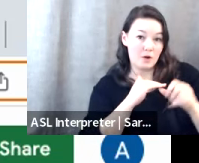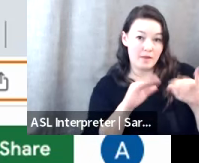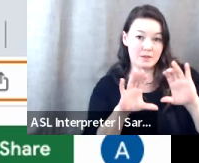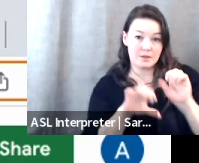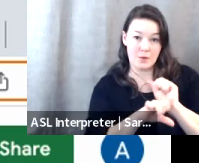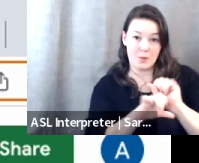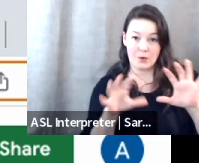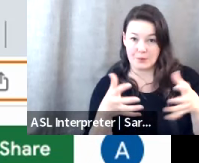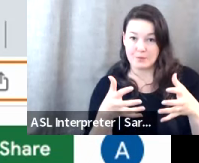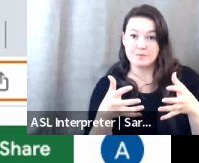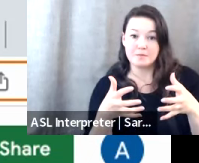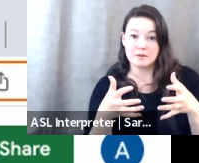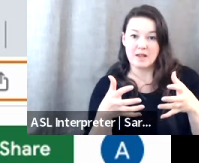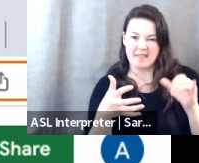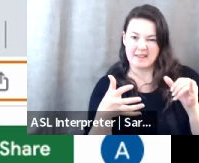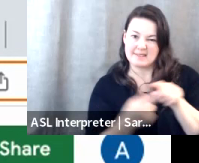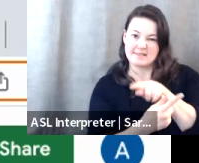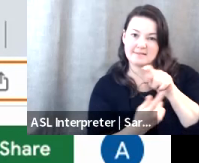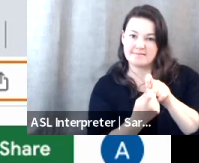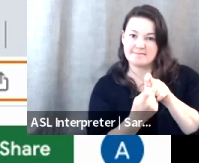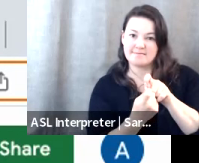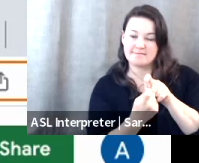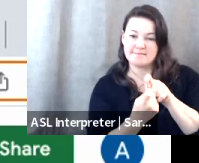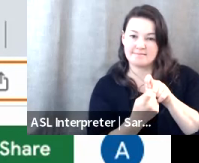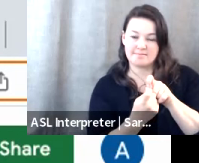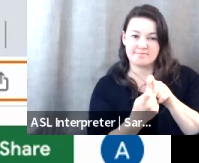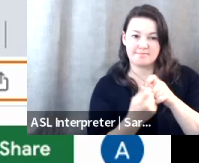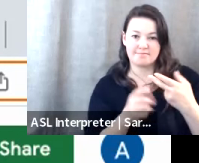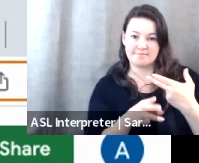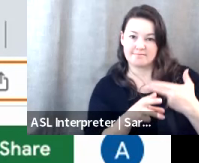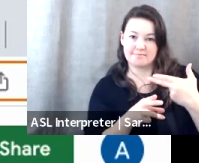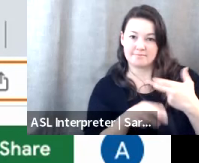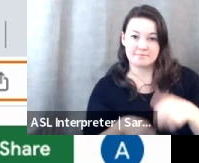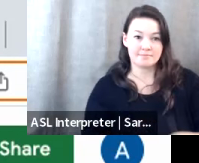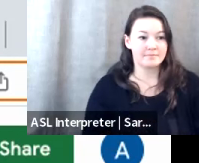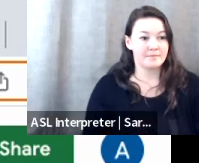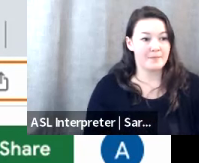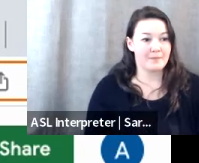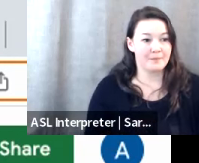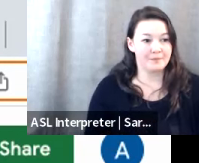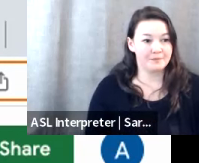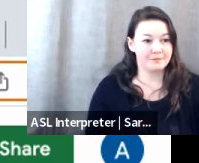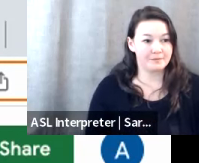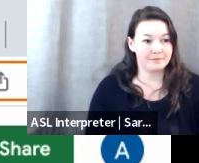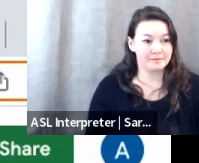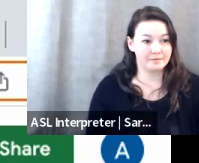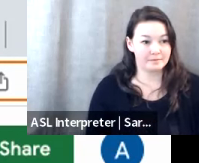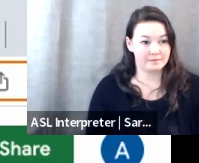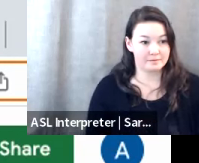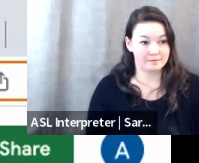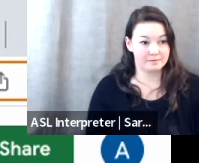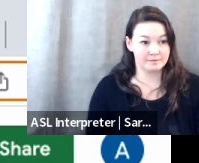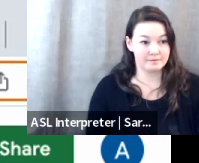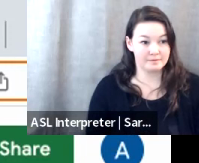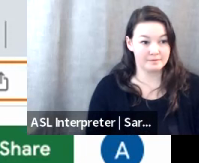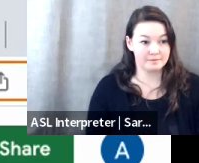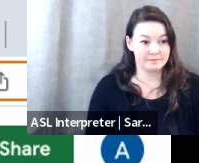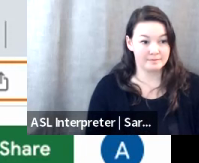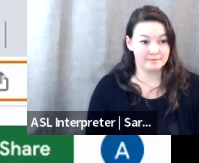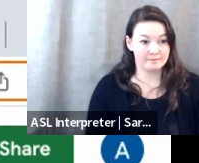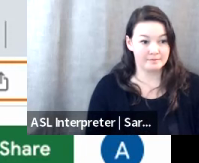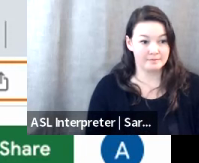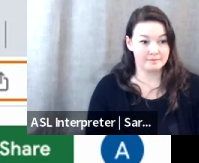category. Estos provienen de la lista que tenía Leslie, que se puso en el chat ahora el vínculo, el enlace